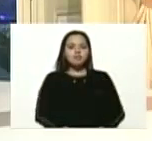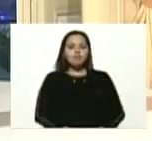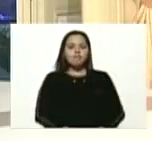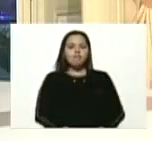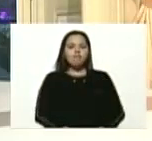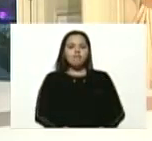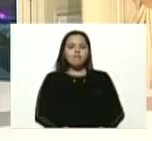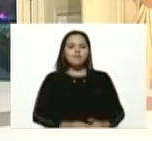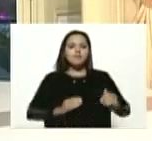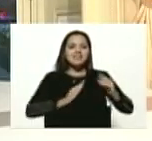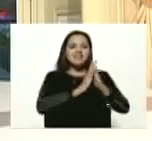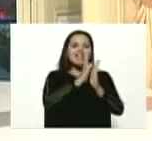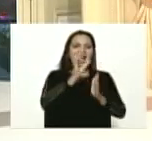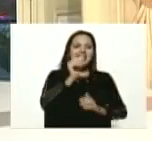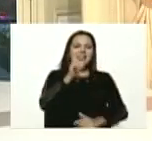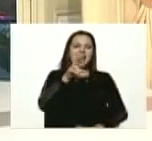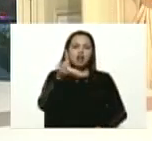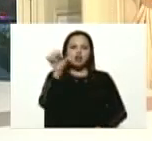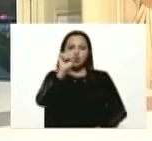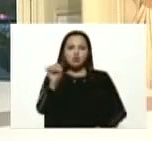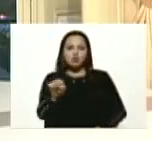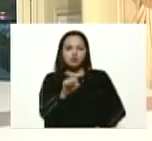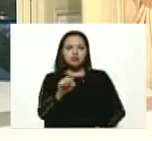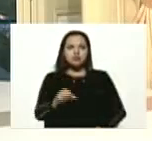San Carlos de Austria.